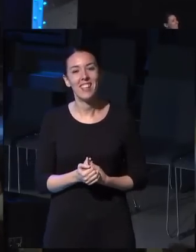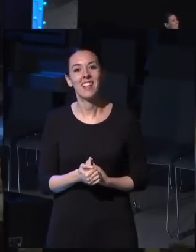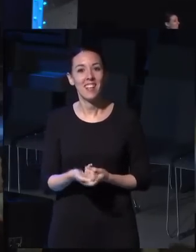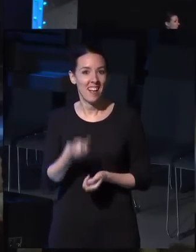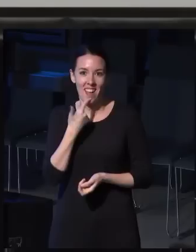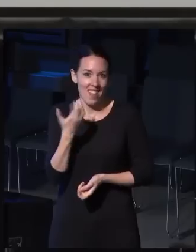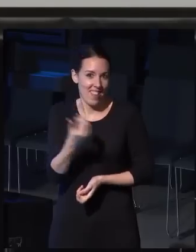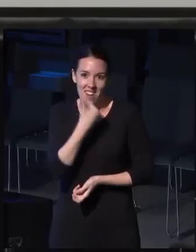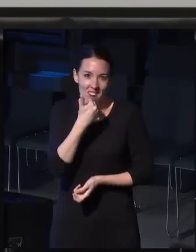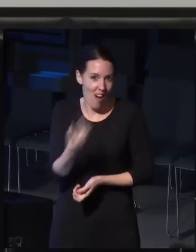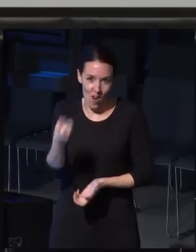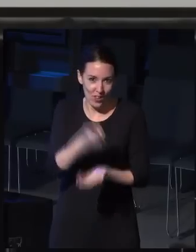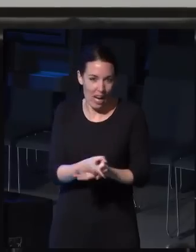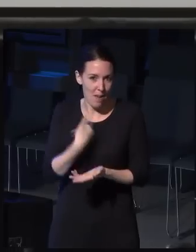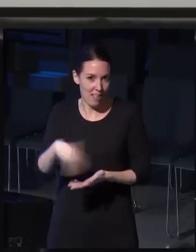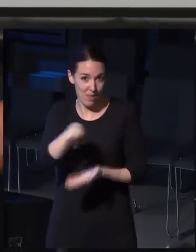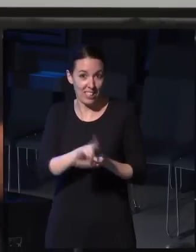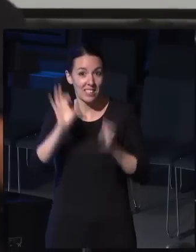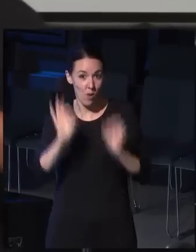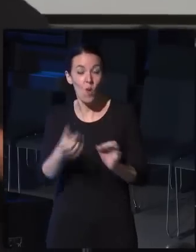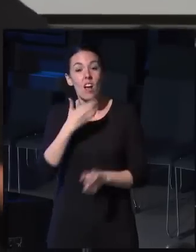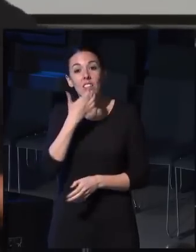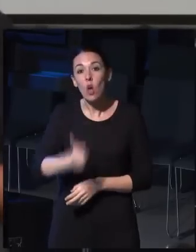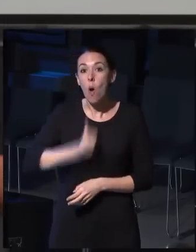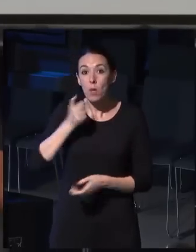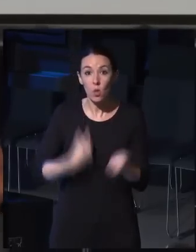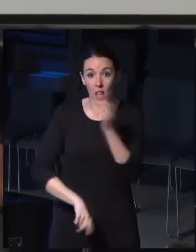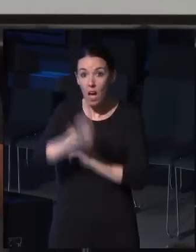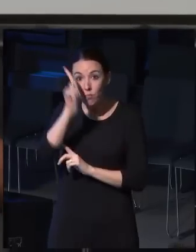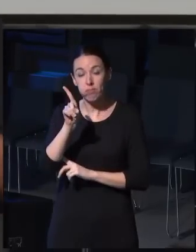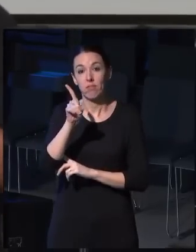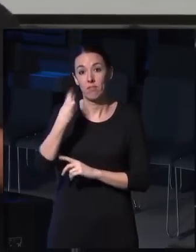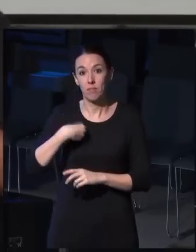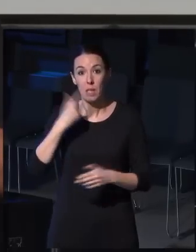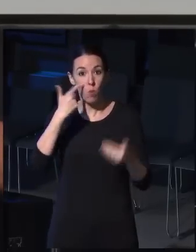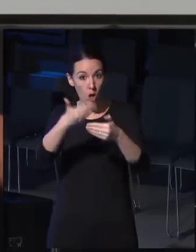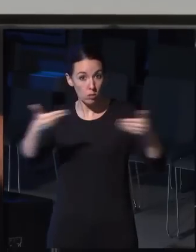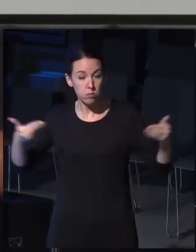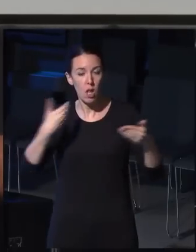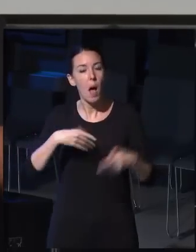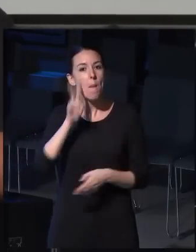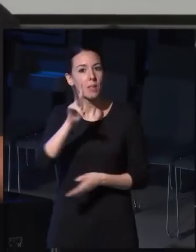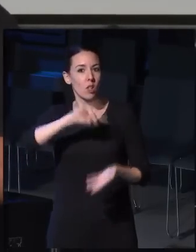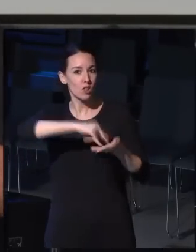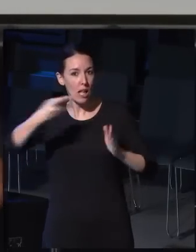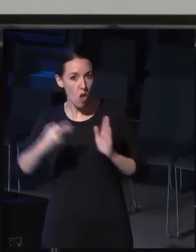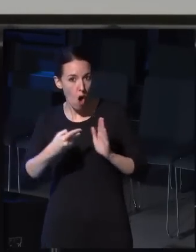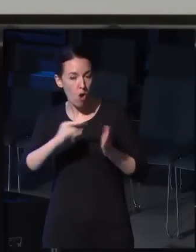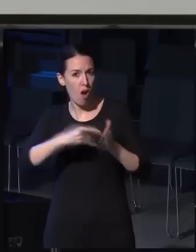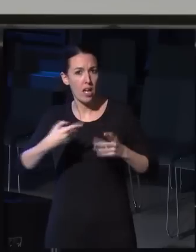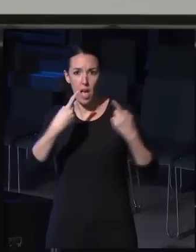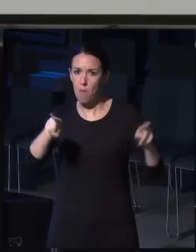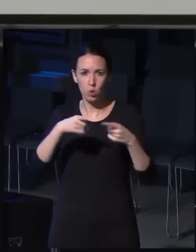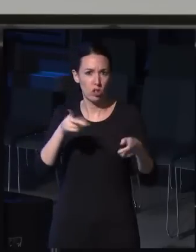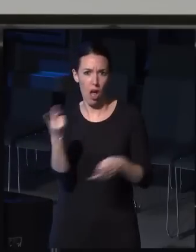Tengo que decirlo en algún momento otra vez. Bueno, si habéis tenido la oportunidad de subir, habréis podido ver cómo la tecnología y la música avanzan de